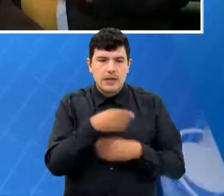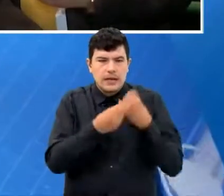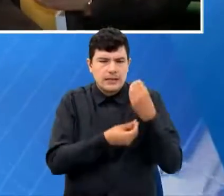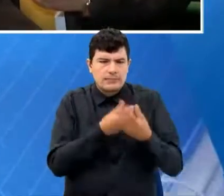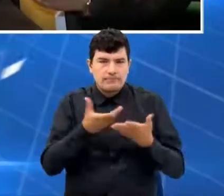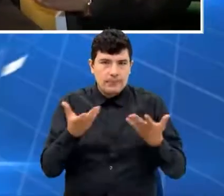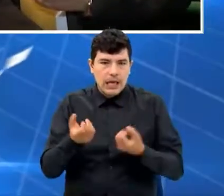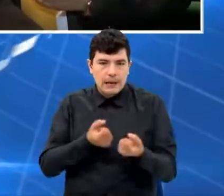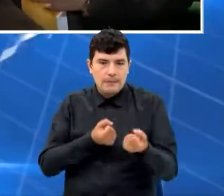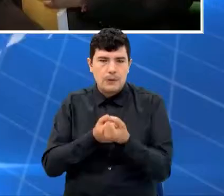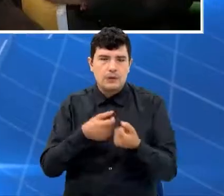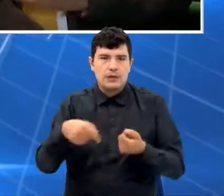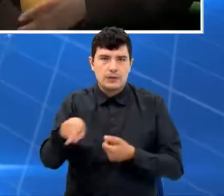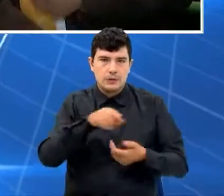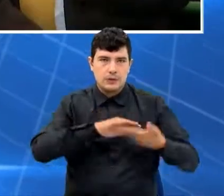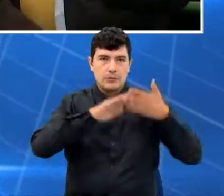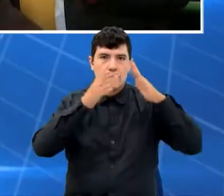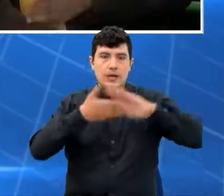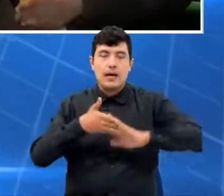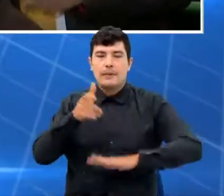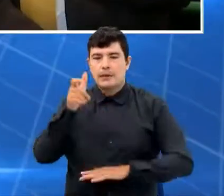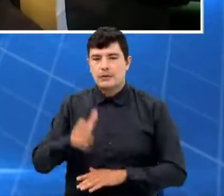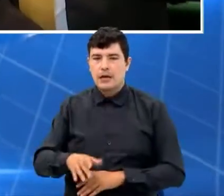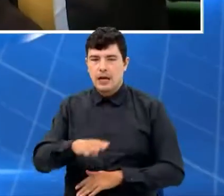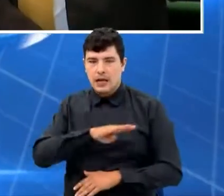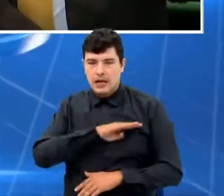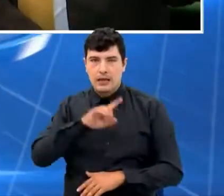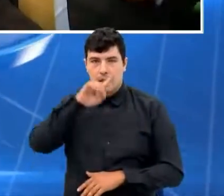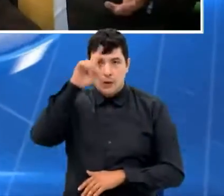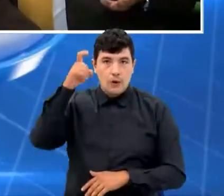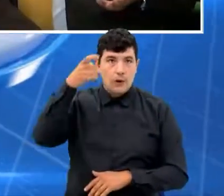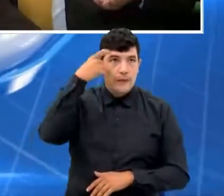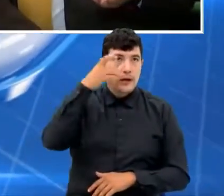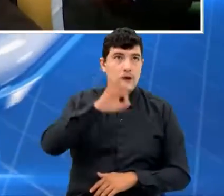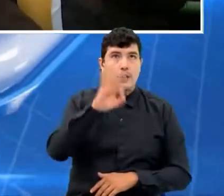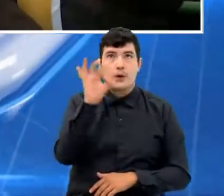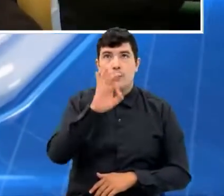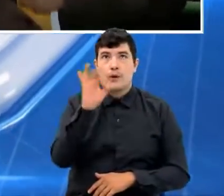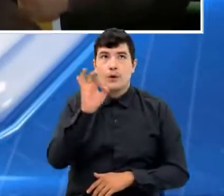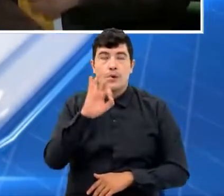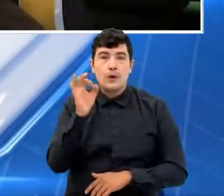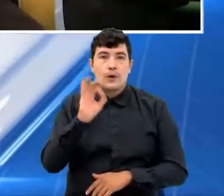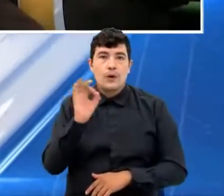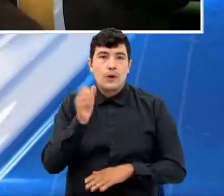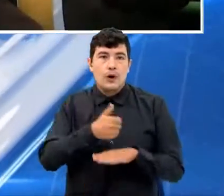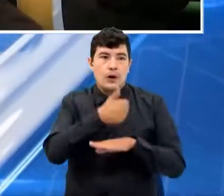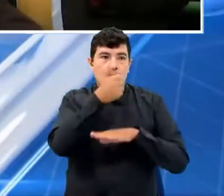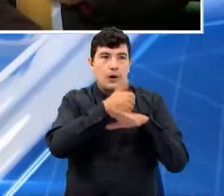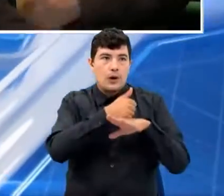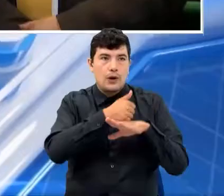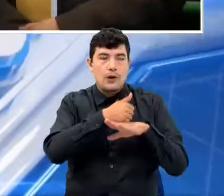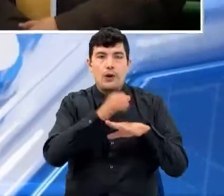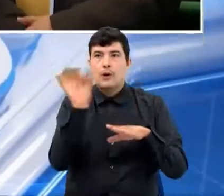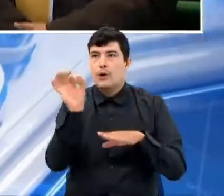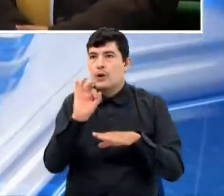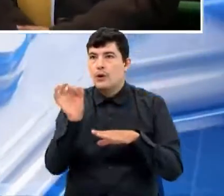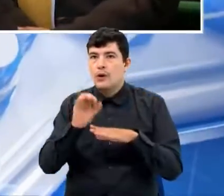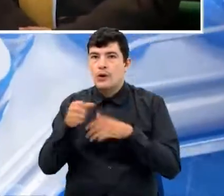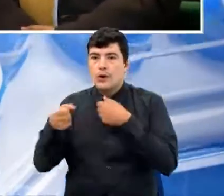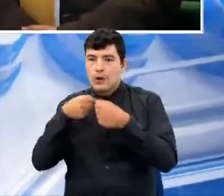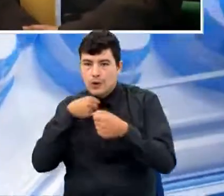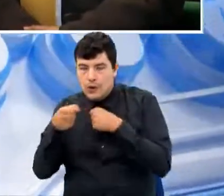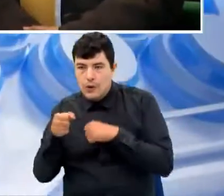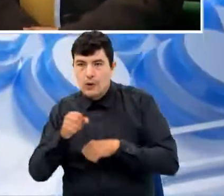la comunidad. Entonces hay alcalde, hay gobernador, hay magistrada, hay